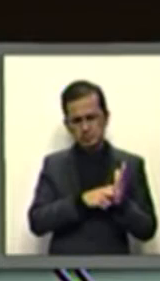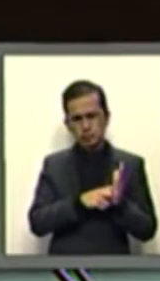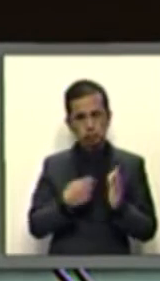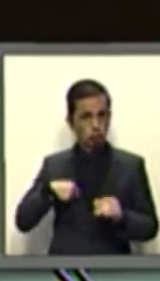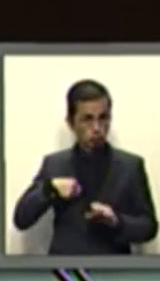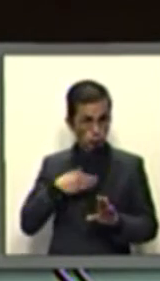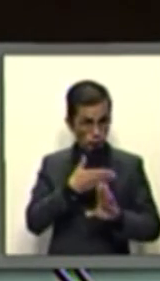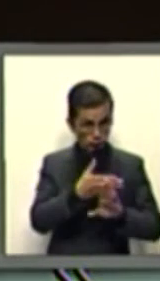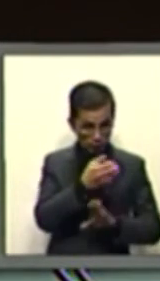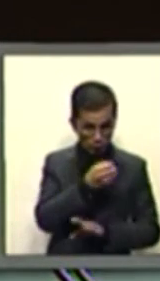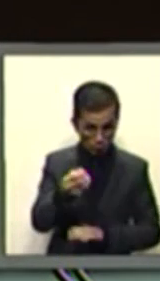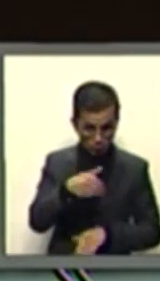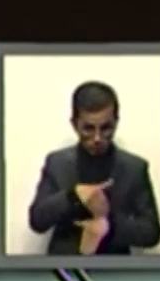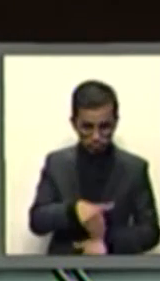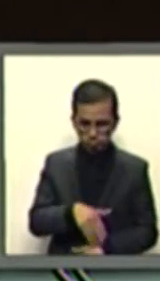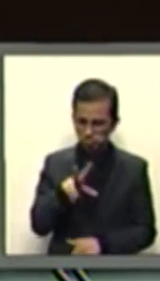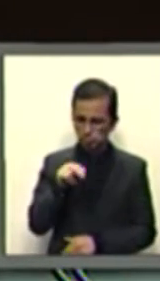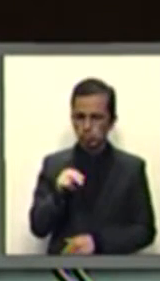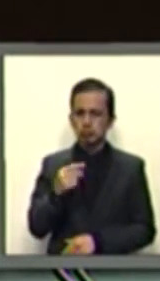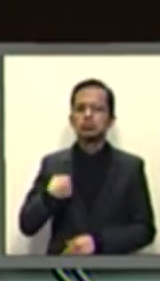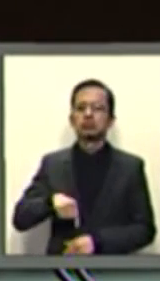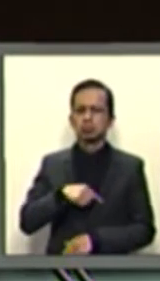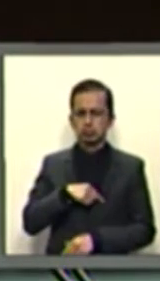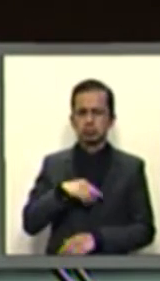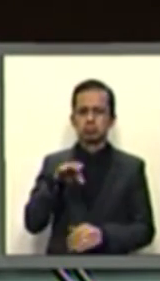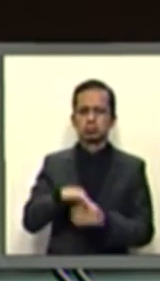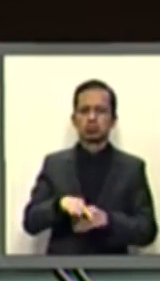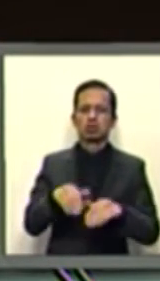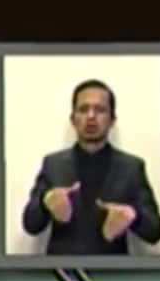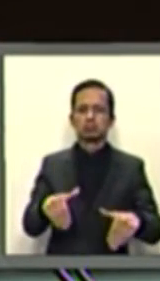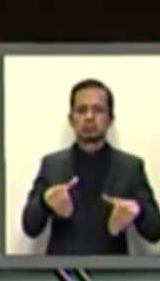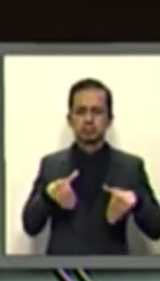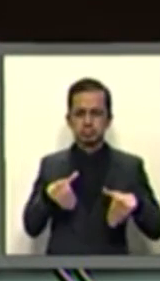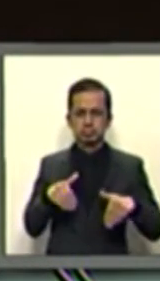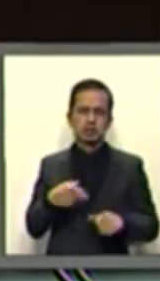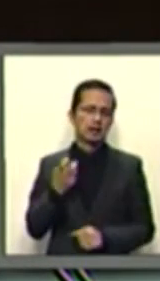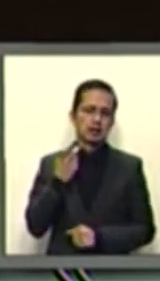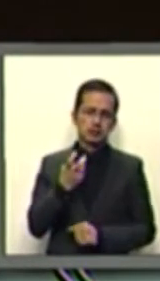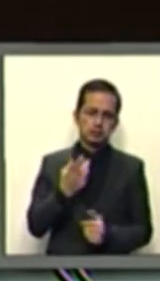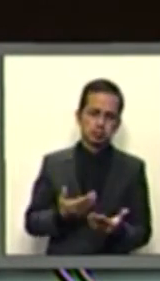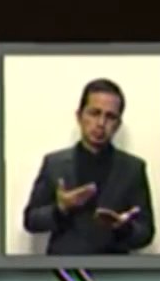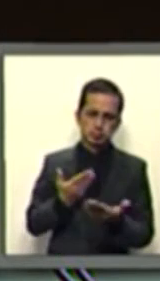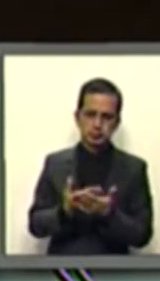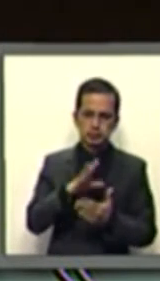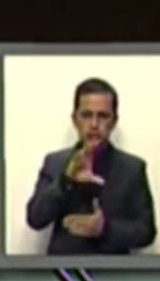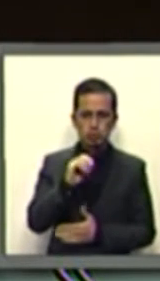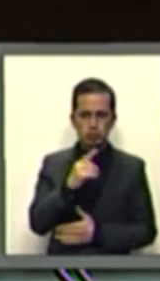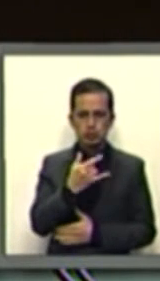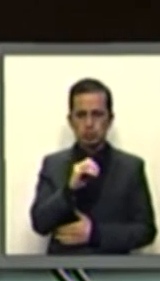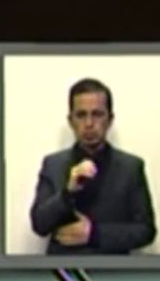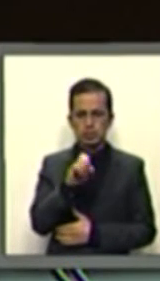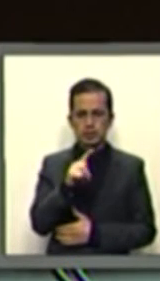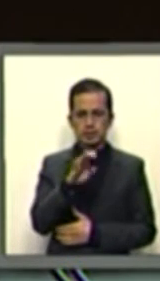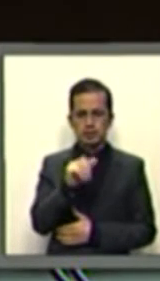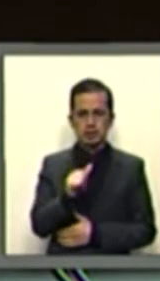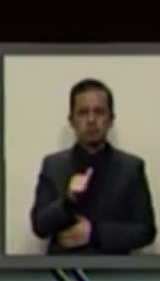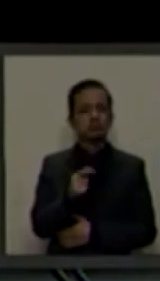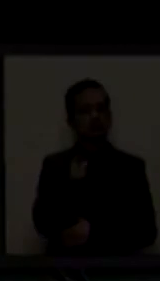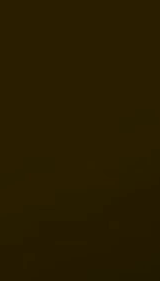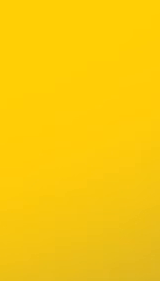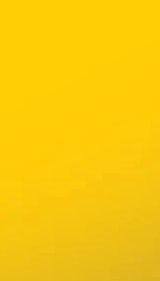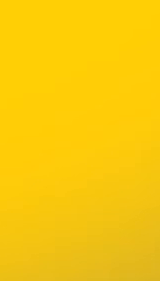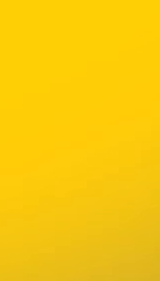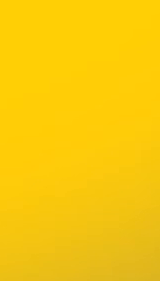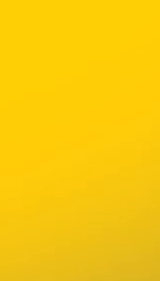eso hoy votaremos en abstención el grupo parlamentario esta propuesta de código de ética por tu atención Muchas